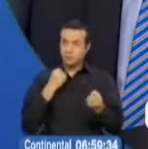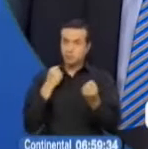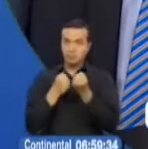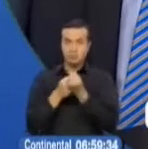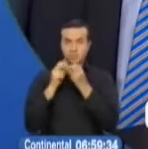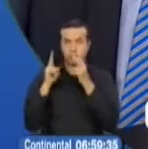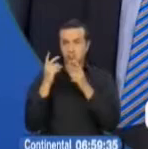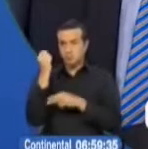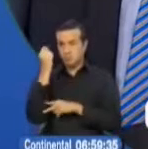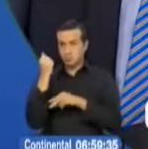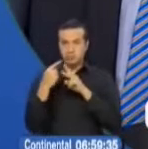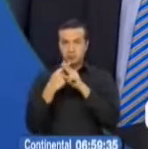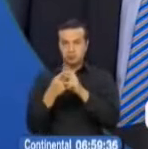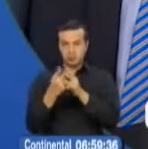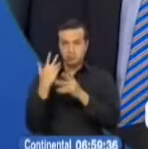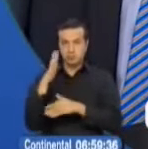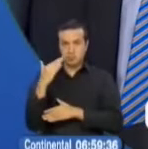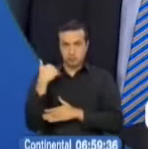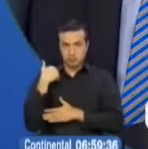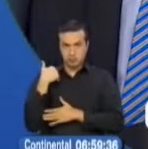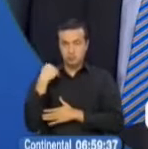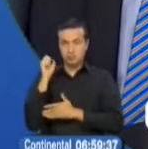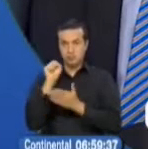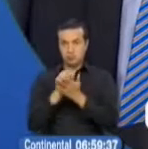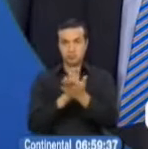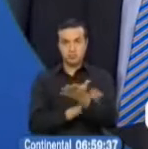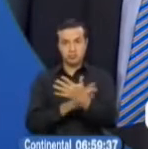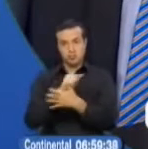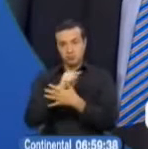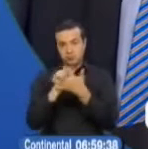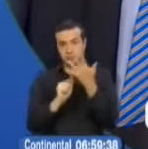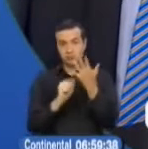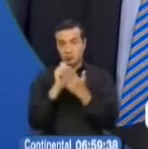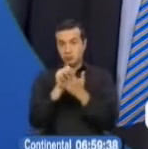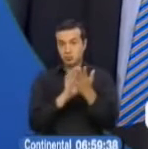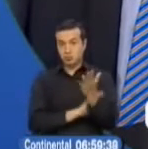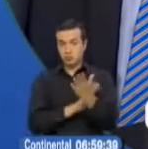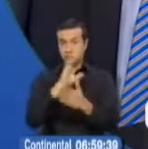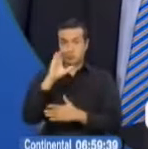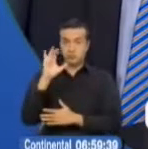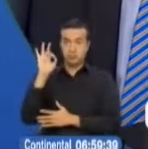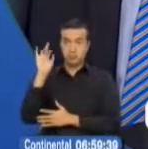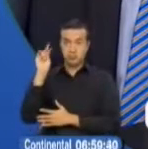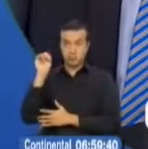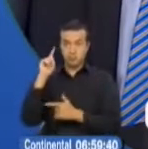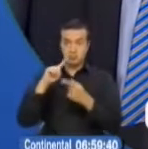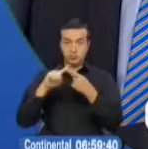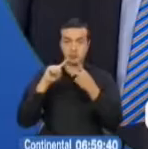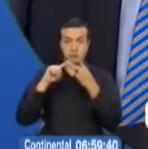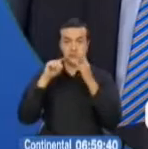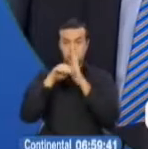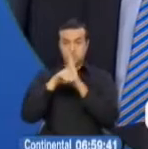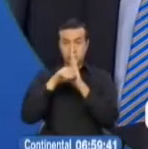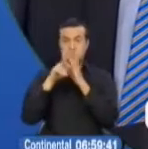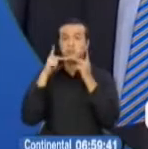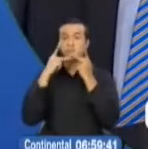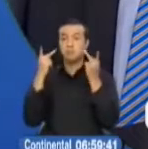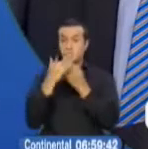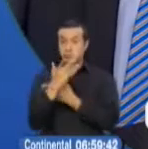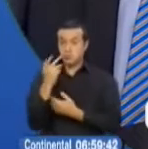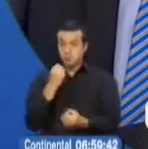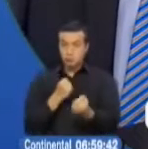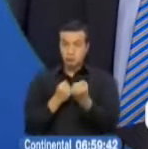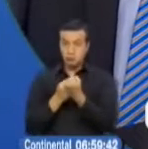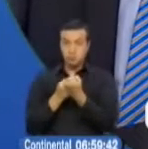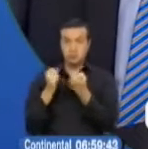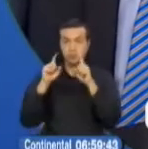en la parte de financiamiento. Tenemos algunos proyectos y programas con la corporación financiera, con la banca pública, que van a servir